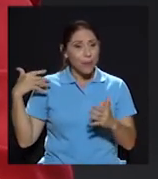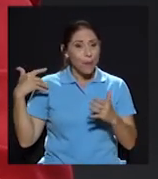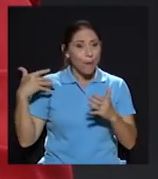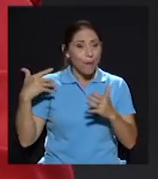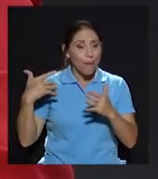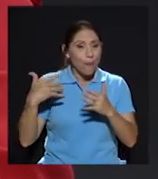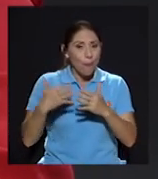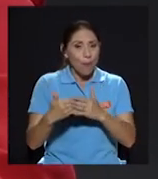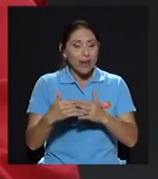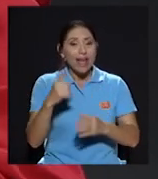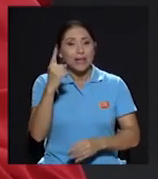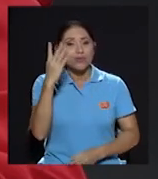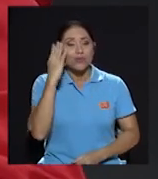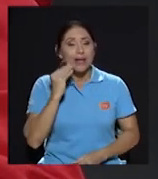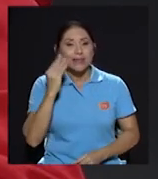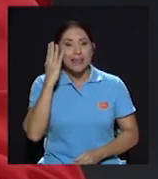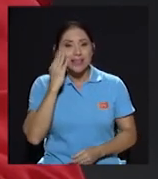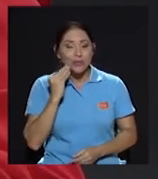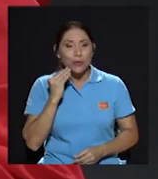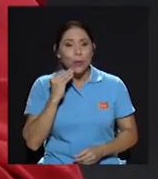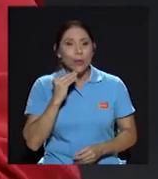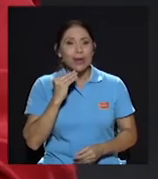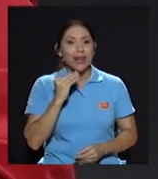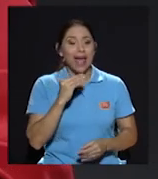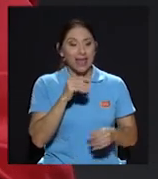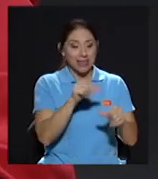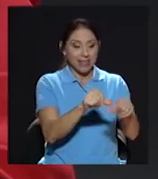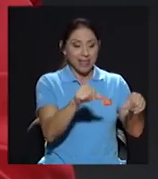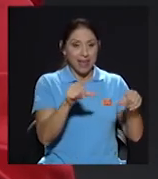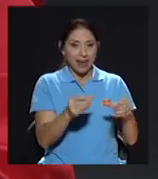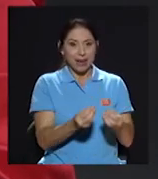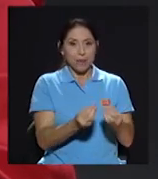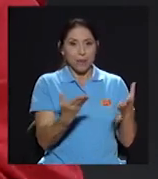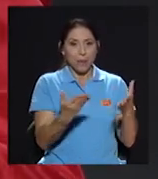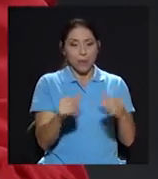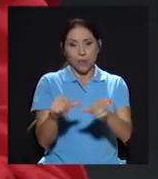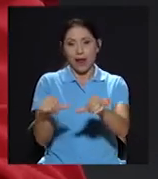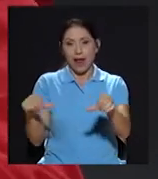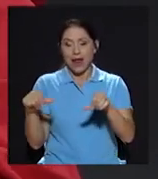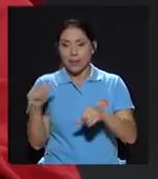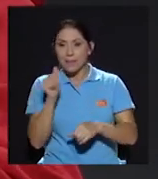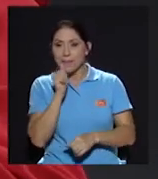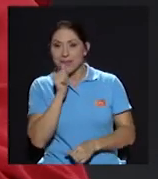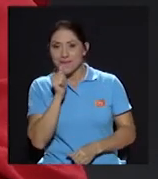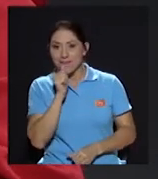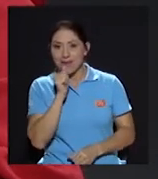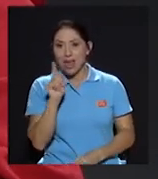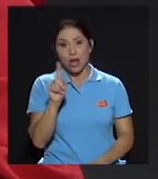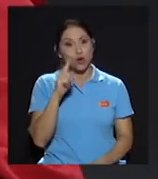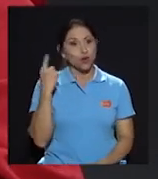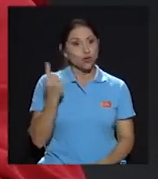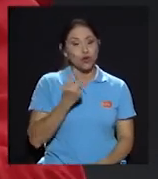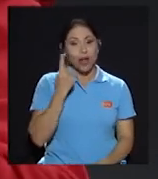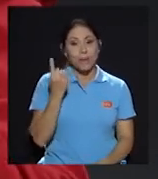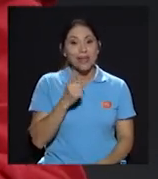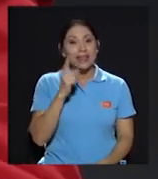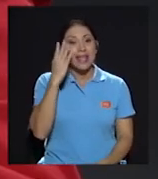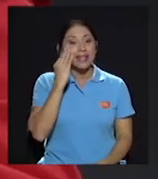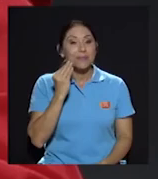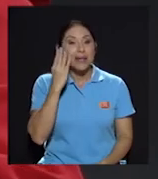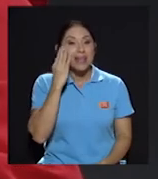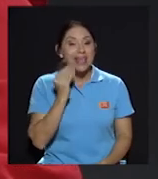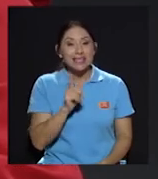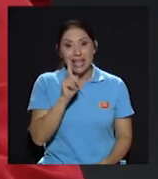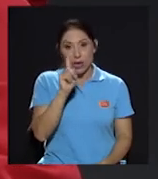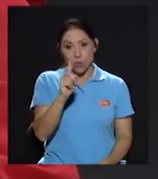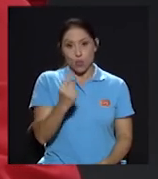qué es una trayectoria de lo público y de lo privado verdad no sólo es su experiencia en un campo la experiencia en